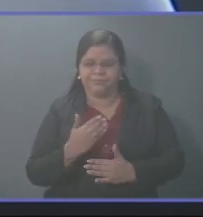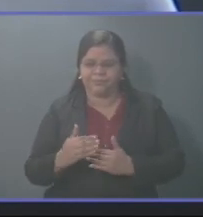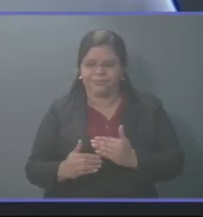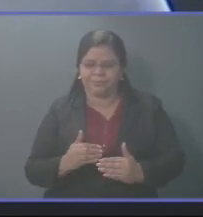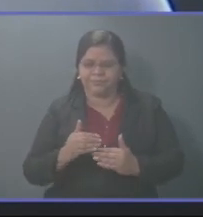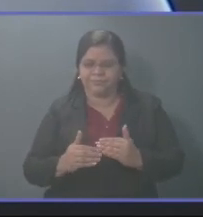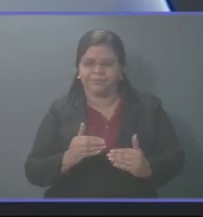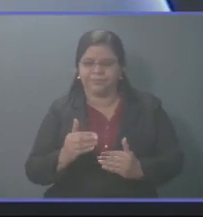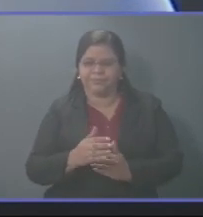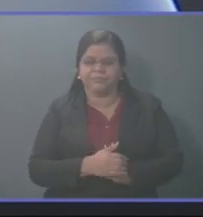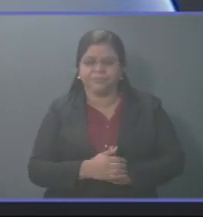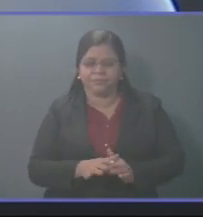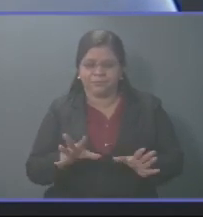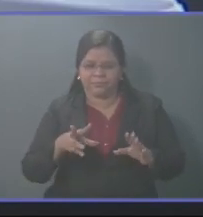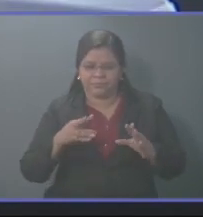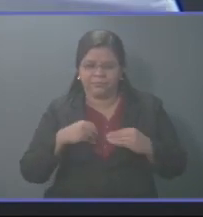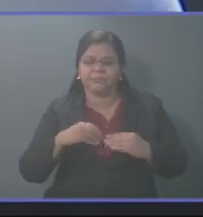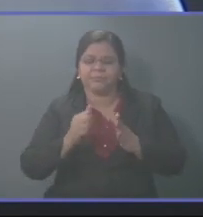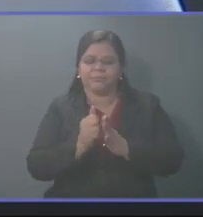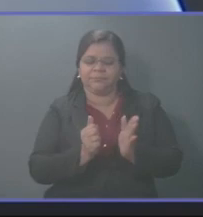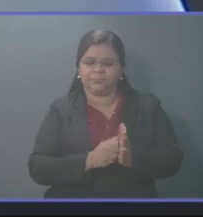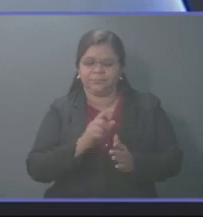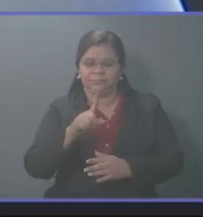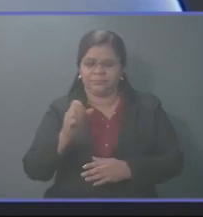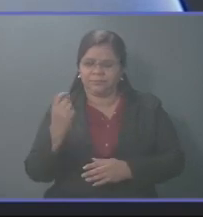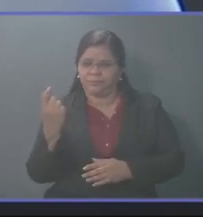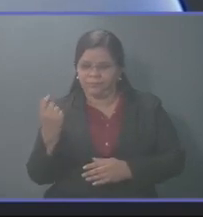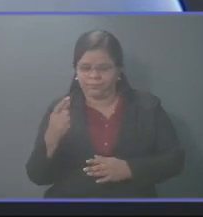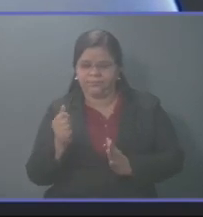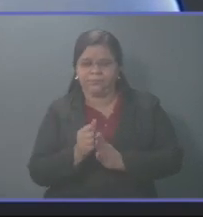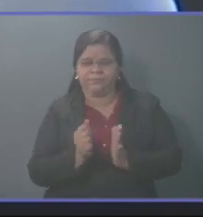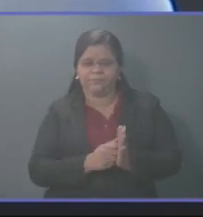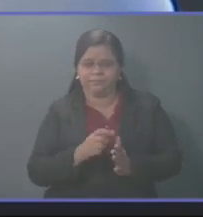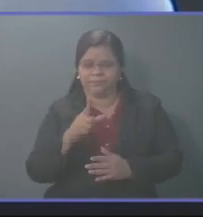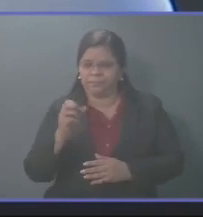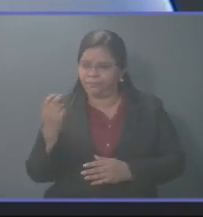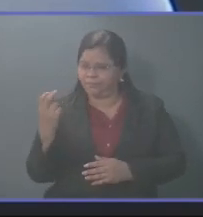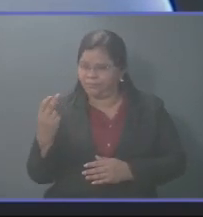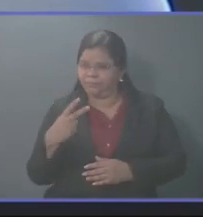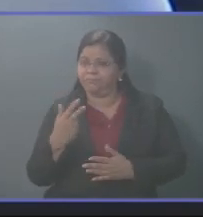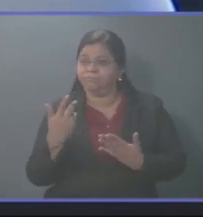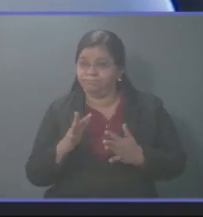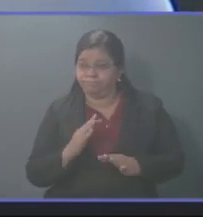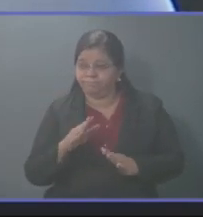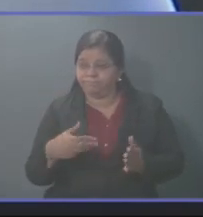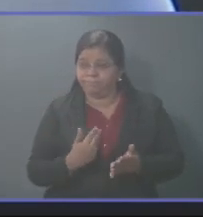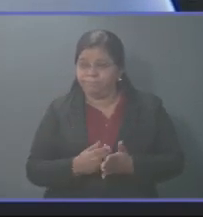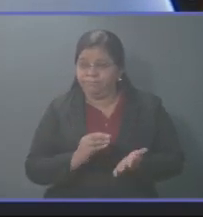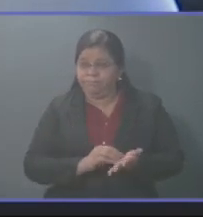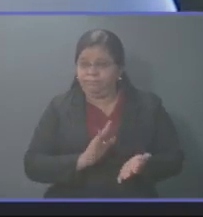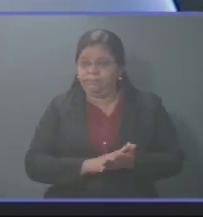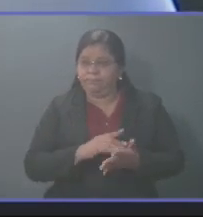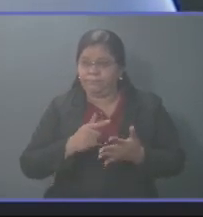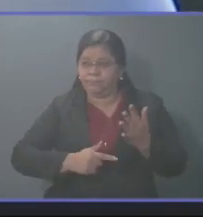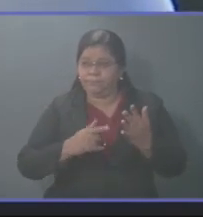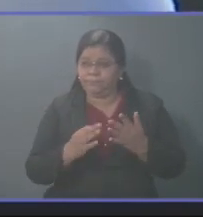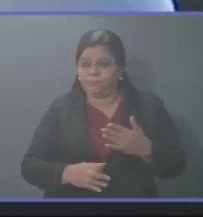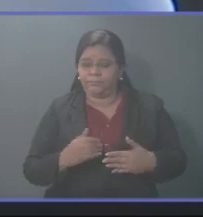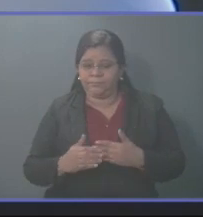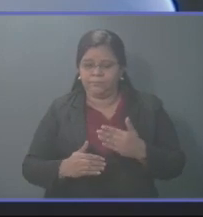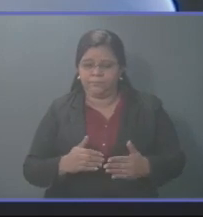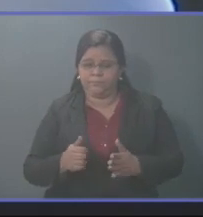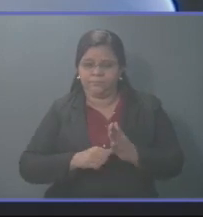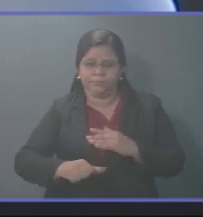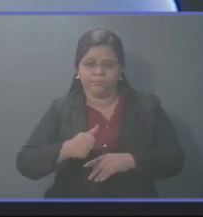procedimiento. Se acepta la observación a los artículos 111 y 112, haciéndose la remisión expresa a la Ley de Procedimientos